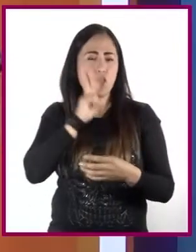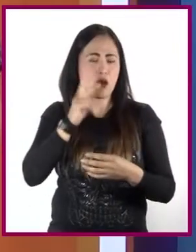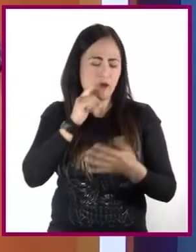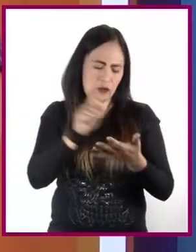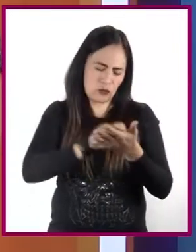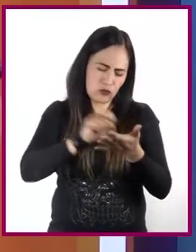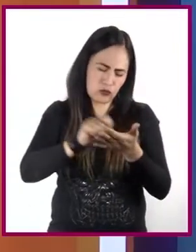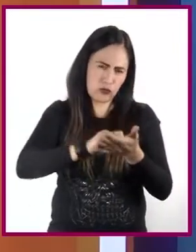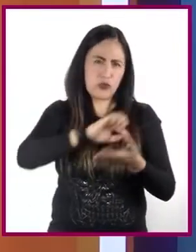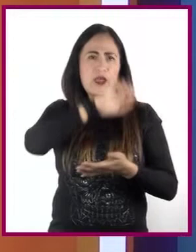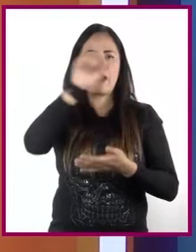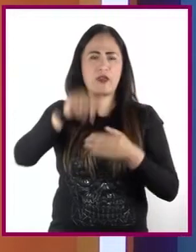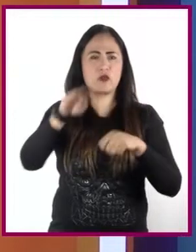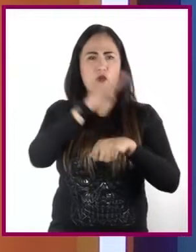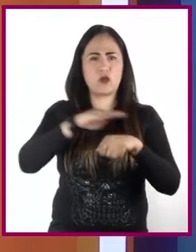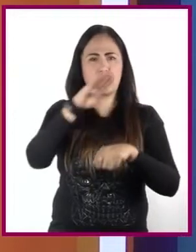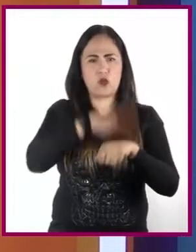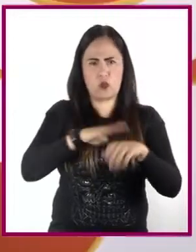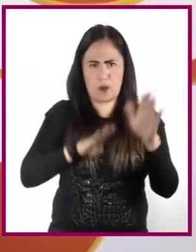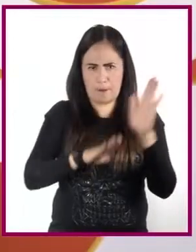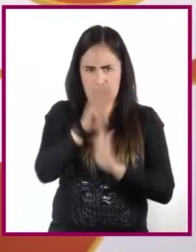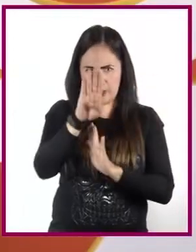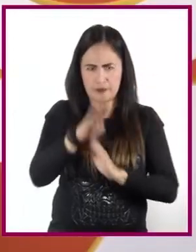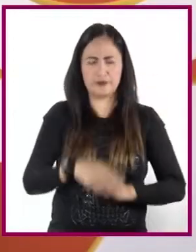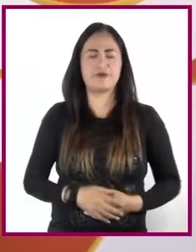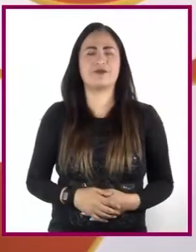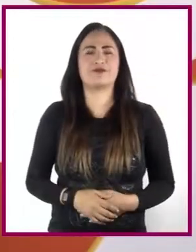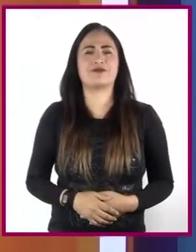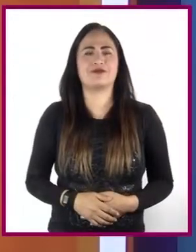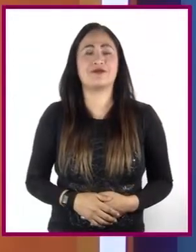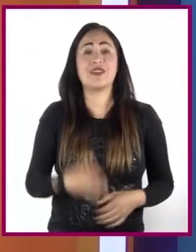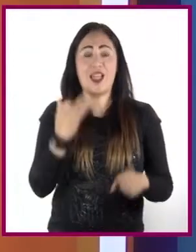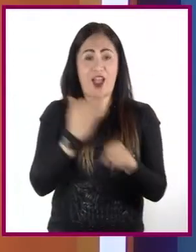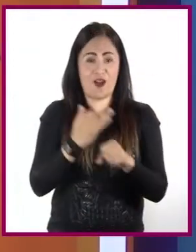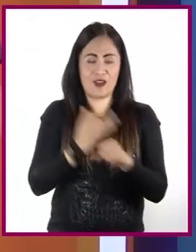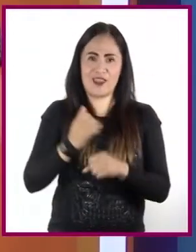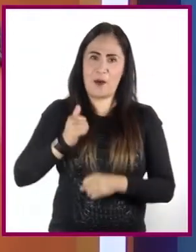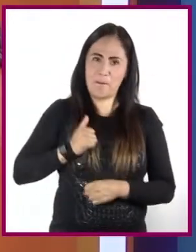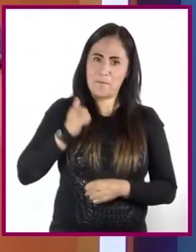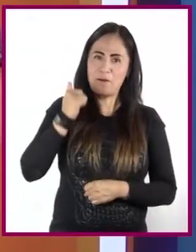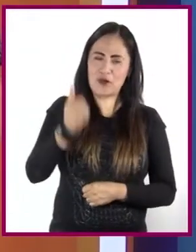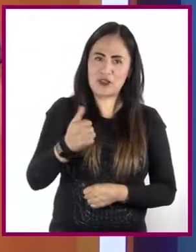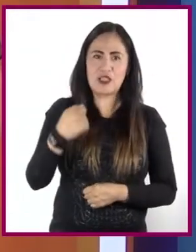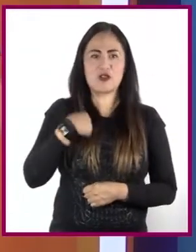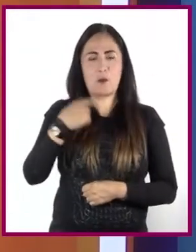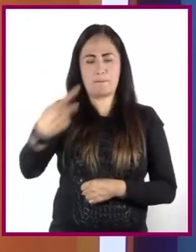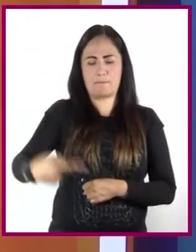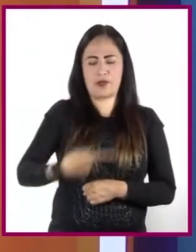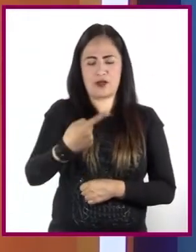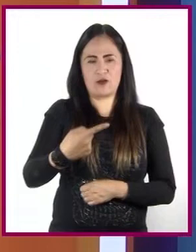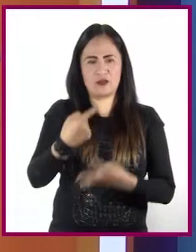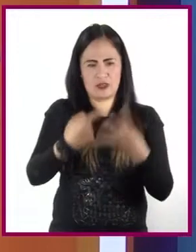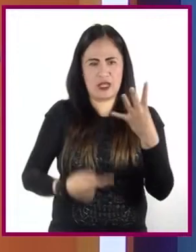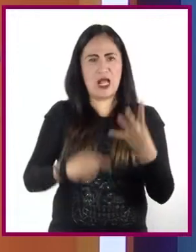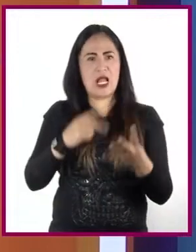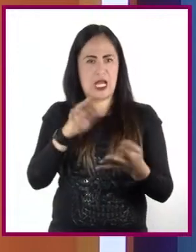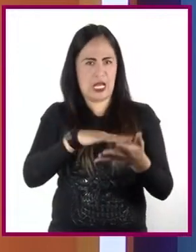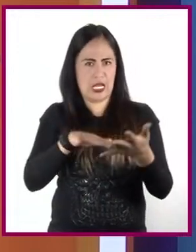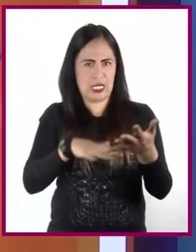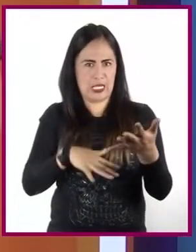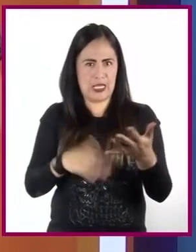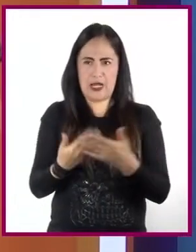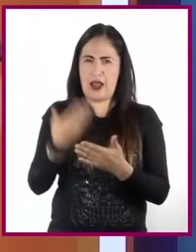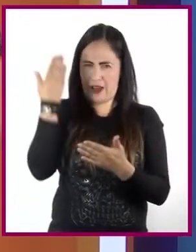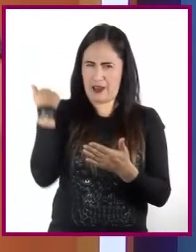acreditarlas. A propósito, maestro, quiero aprovechar este momento para leer una pregunta que nos hizo un alumno sobre lo